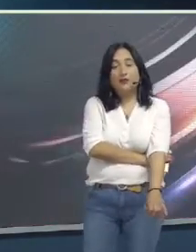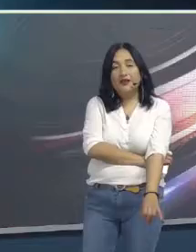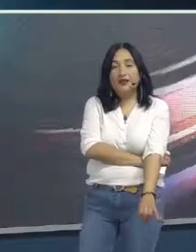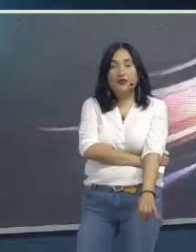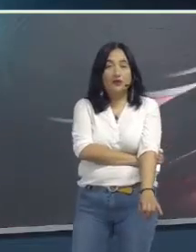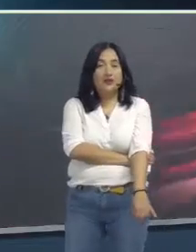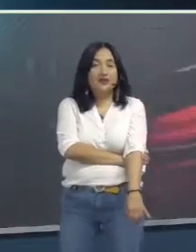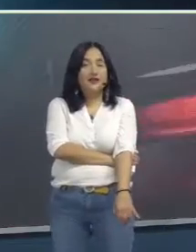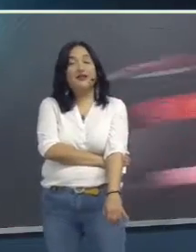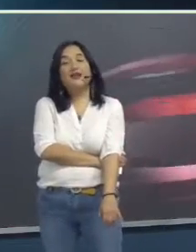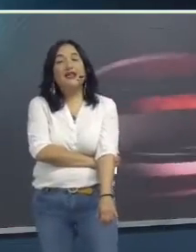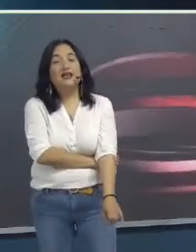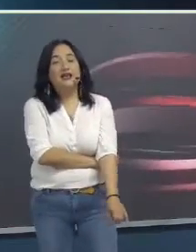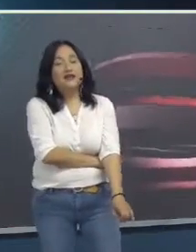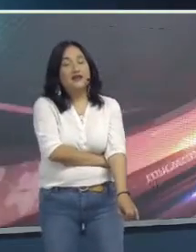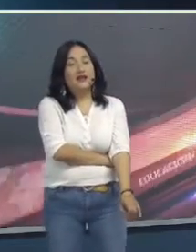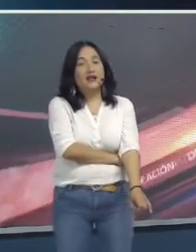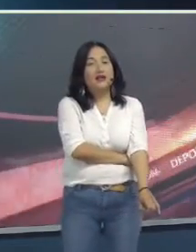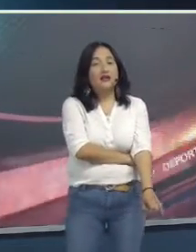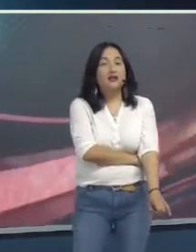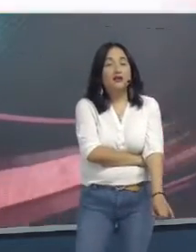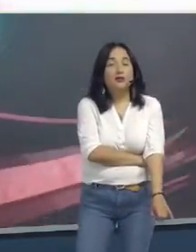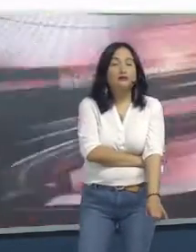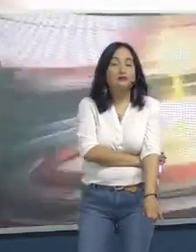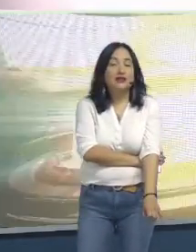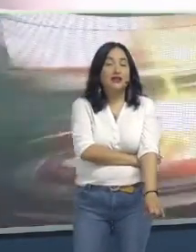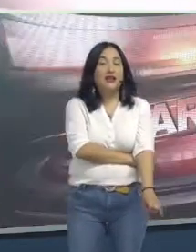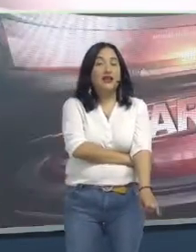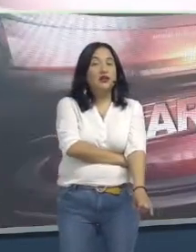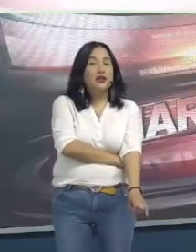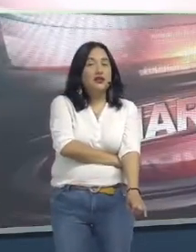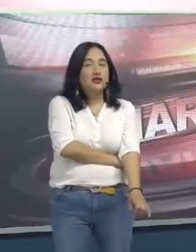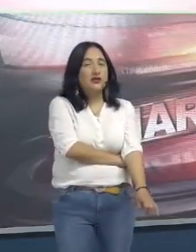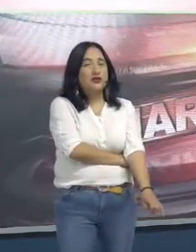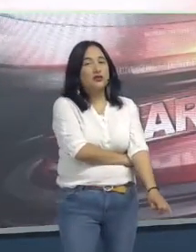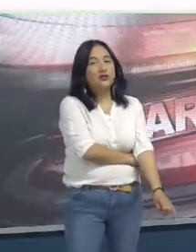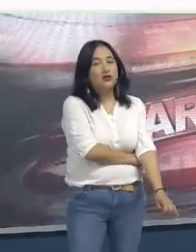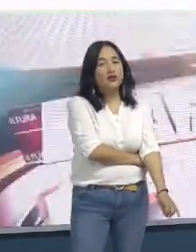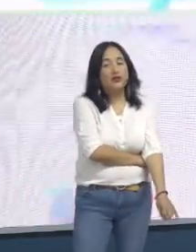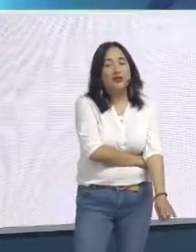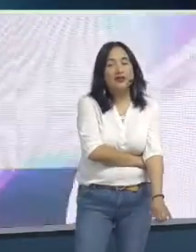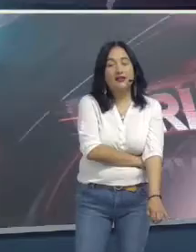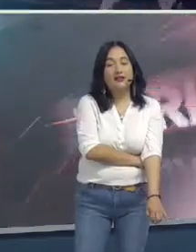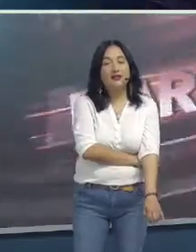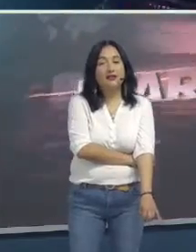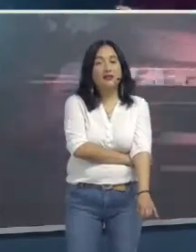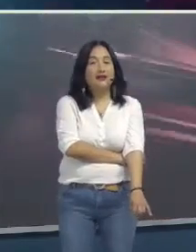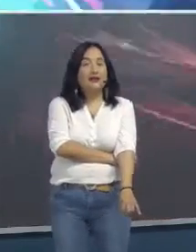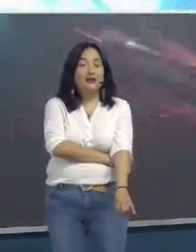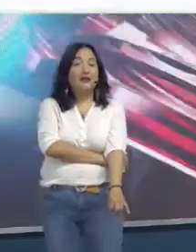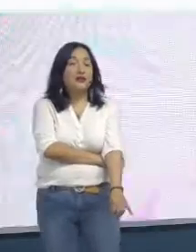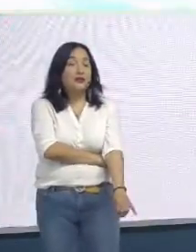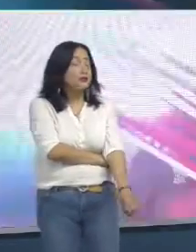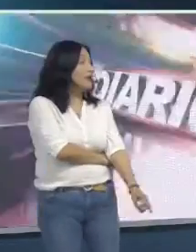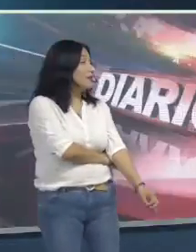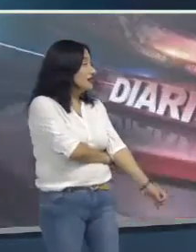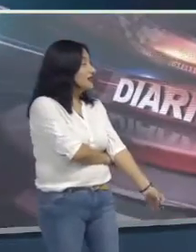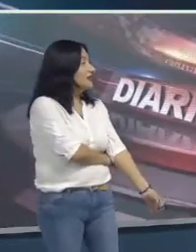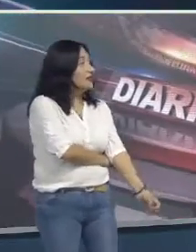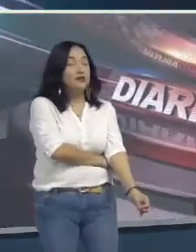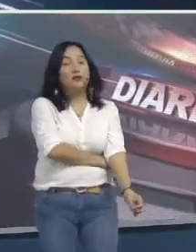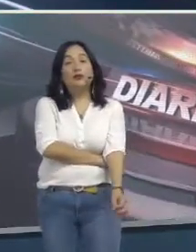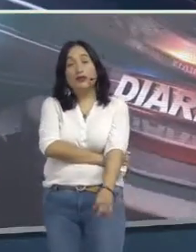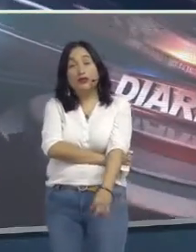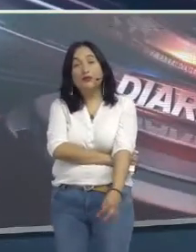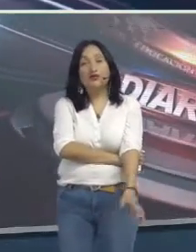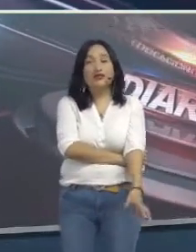un pedido por allí de la iglesia, o de la iglesia católica, sobre todo, ministra, con el tema de las misas,